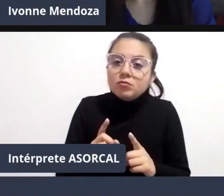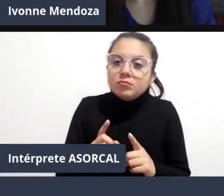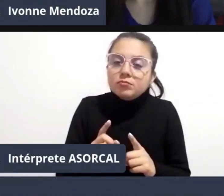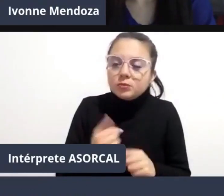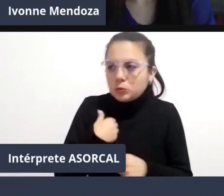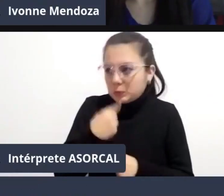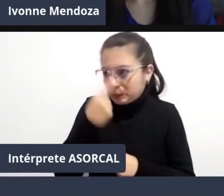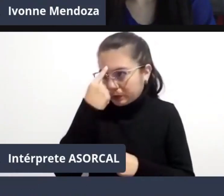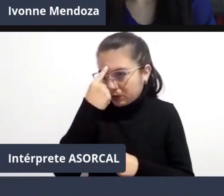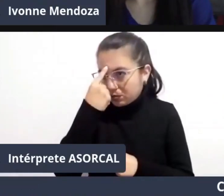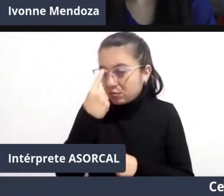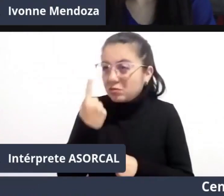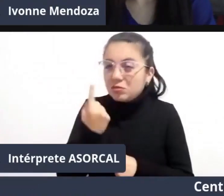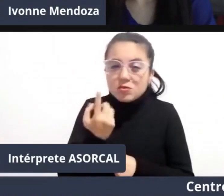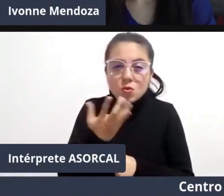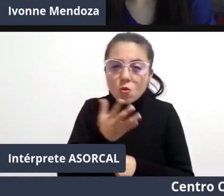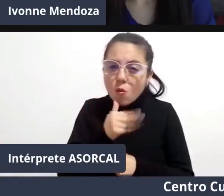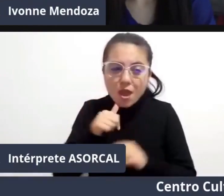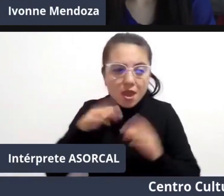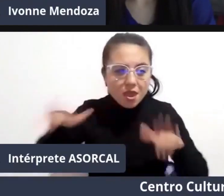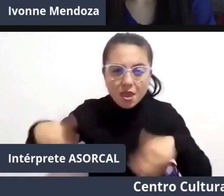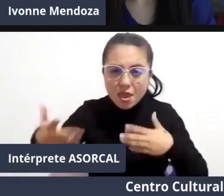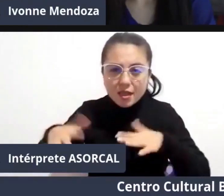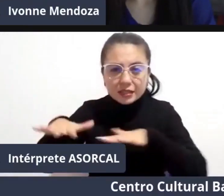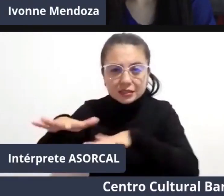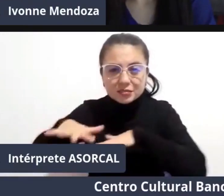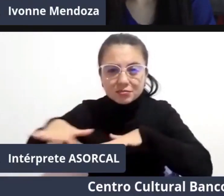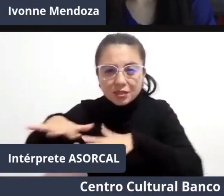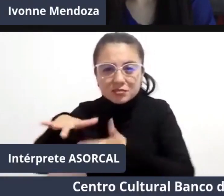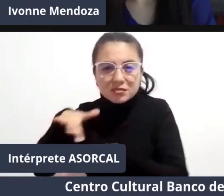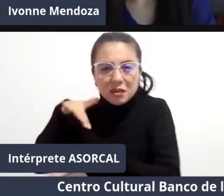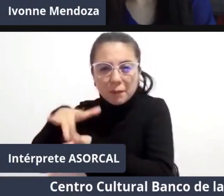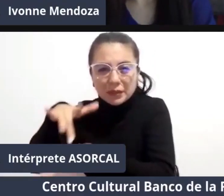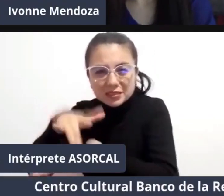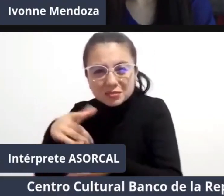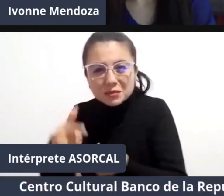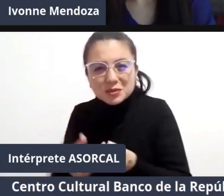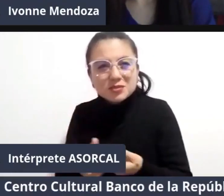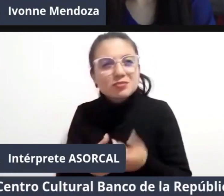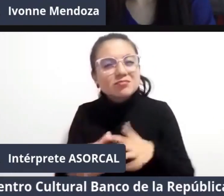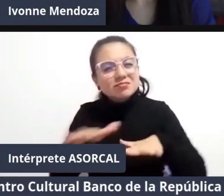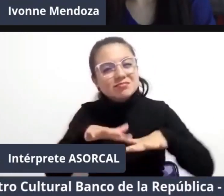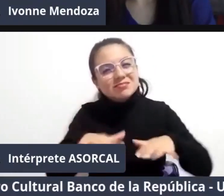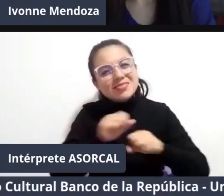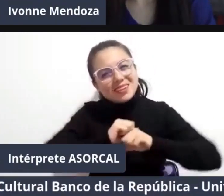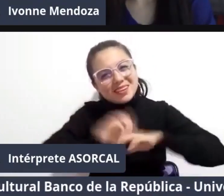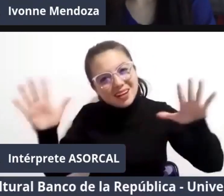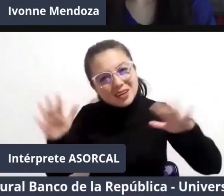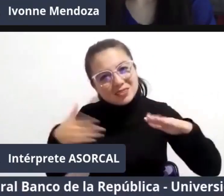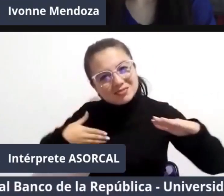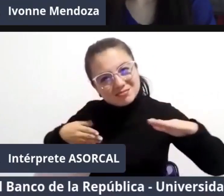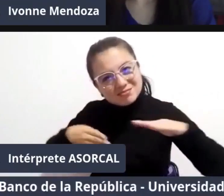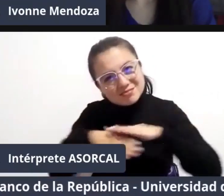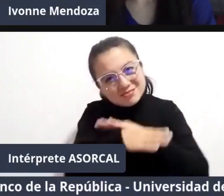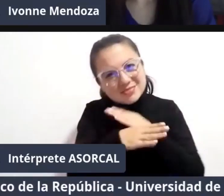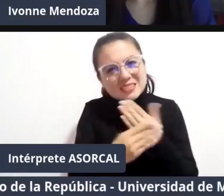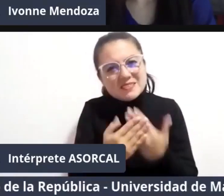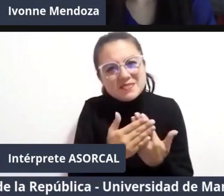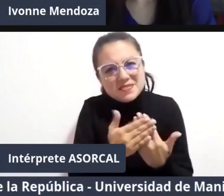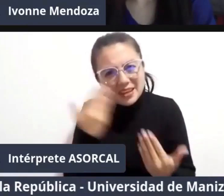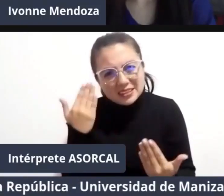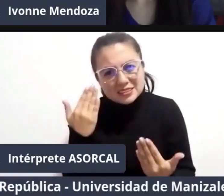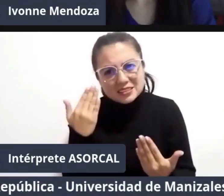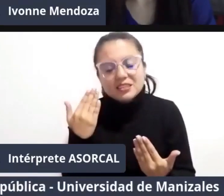de participación, espacios claros, fáciles de acceder, es uno de los